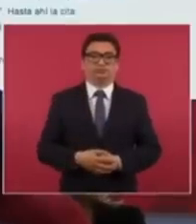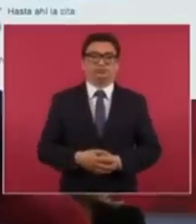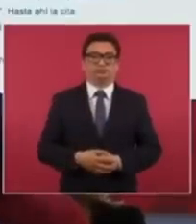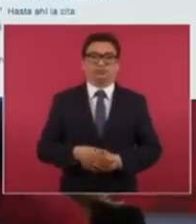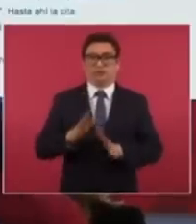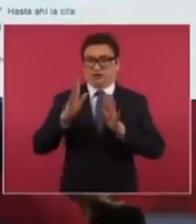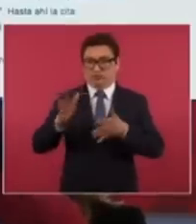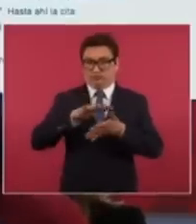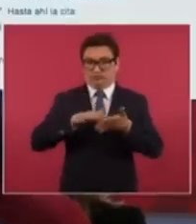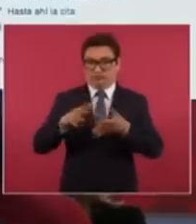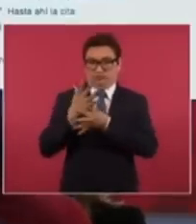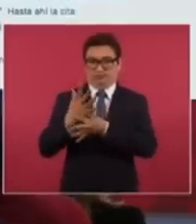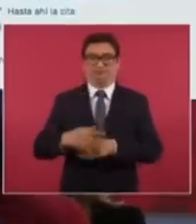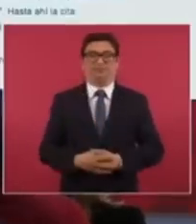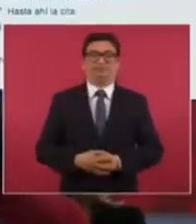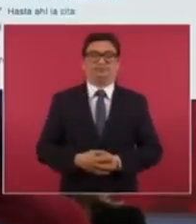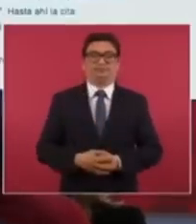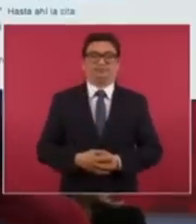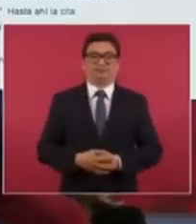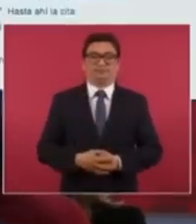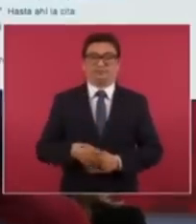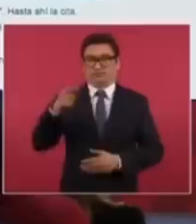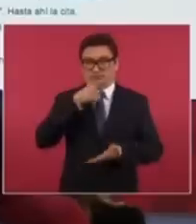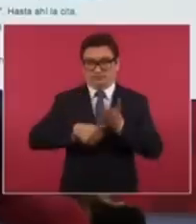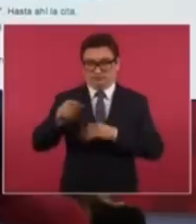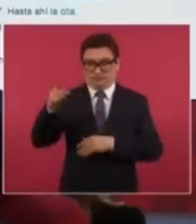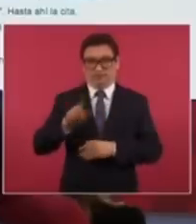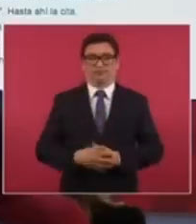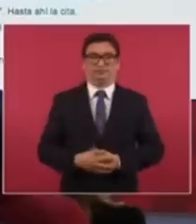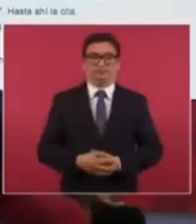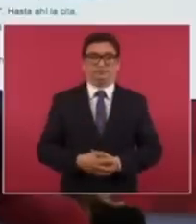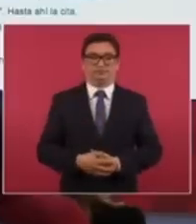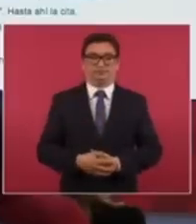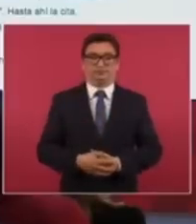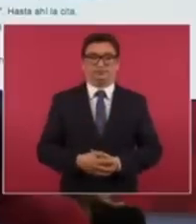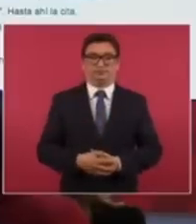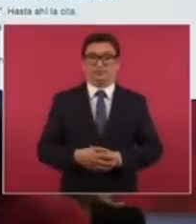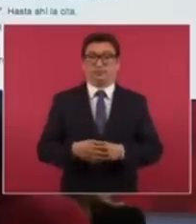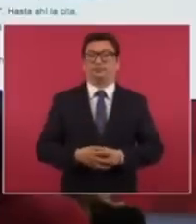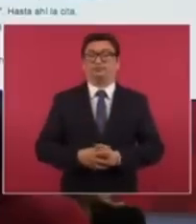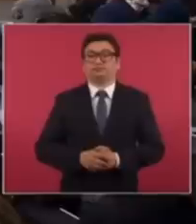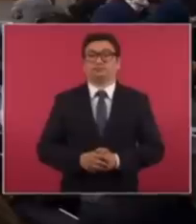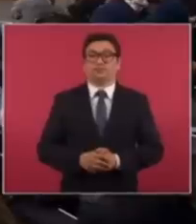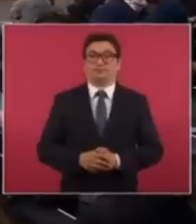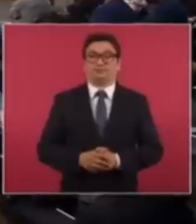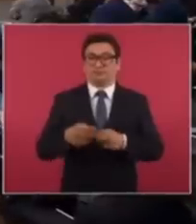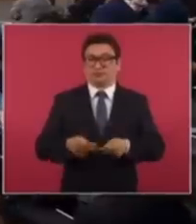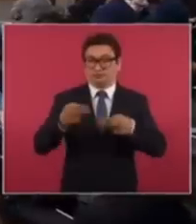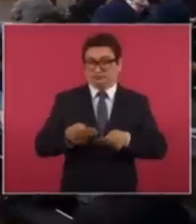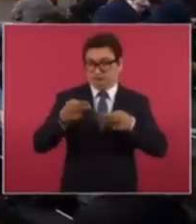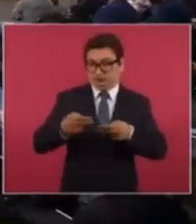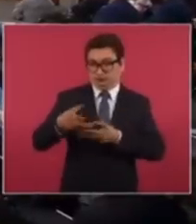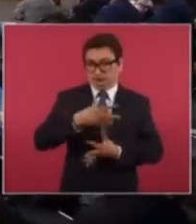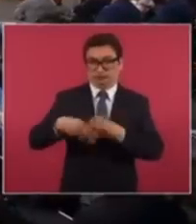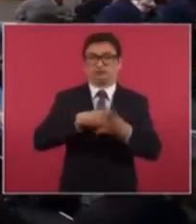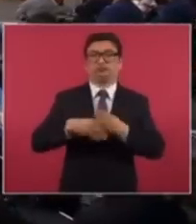lo cito textualmente, me dice, esto es de la carta, el comercio bilateral en bienes entre Estados